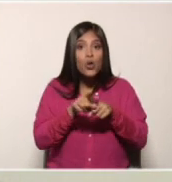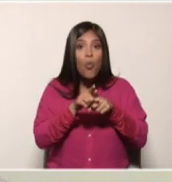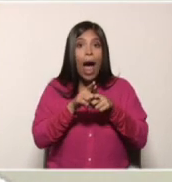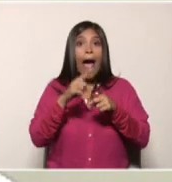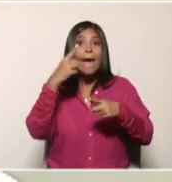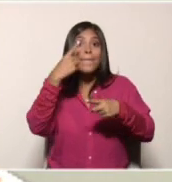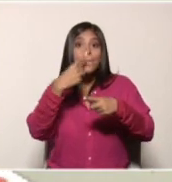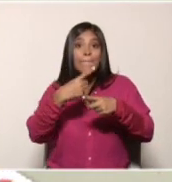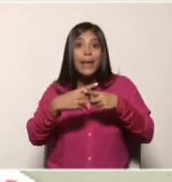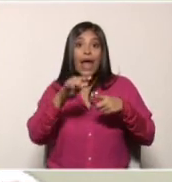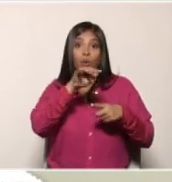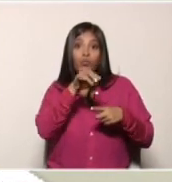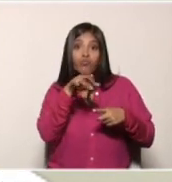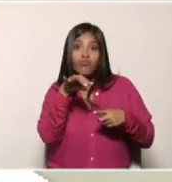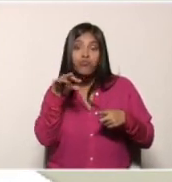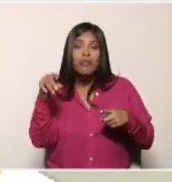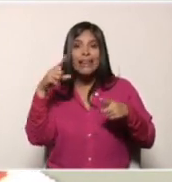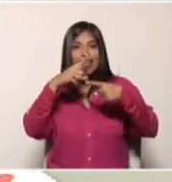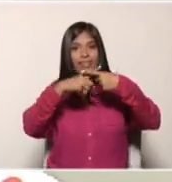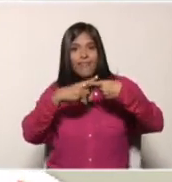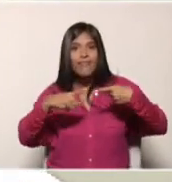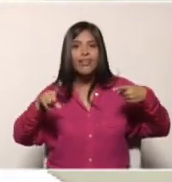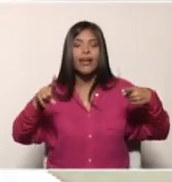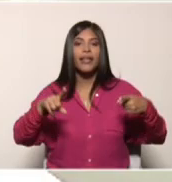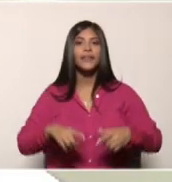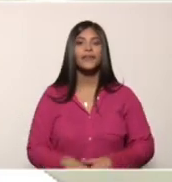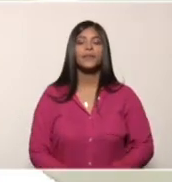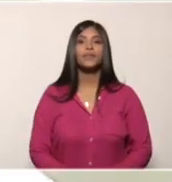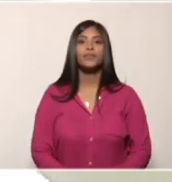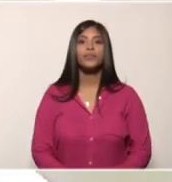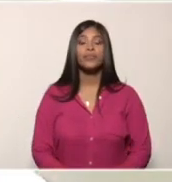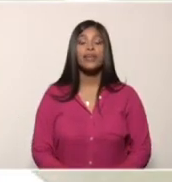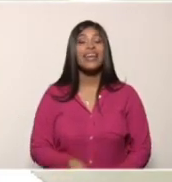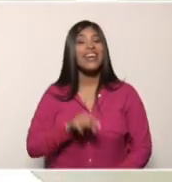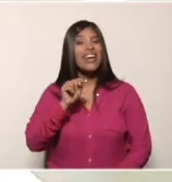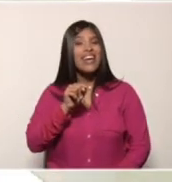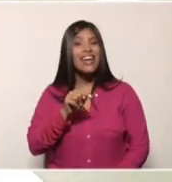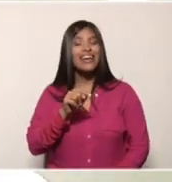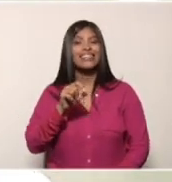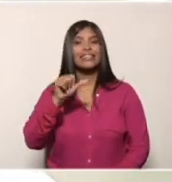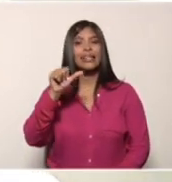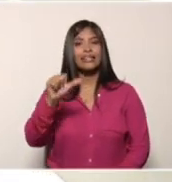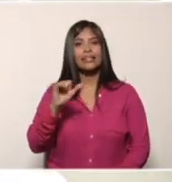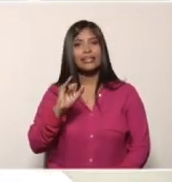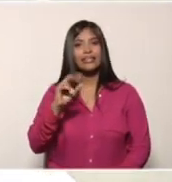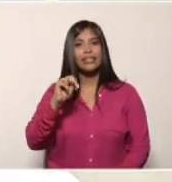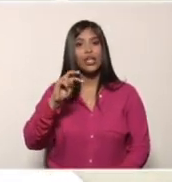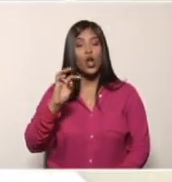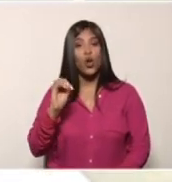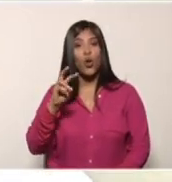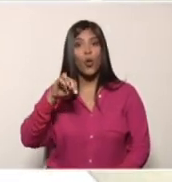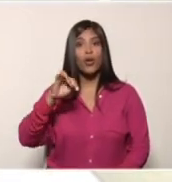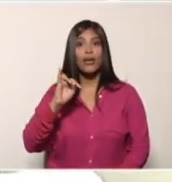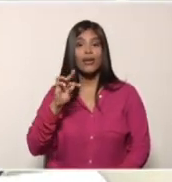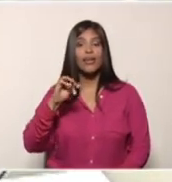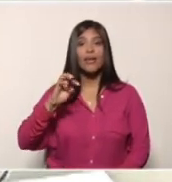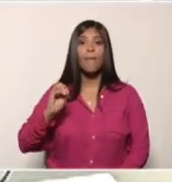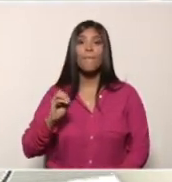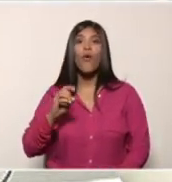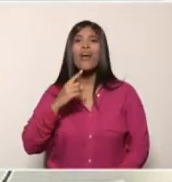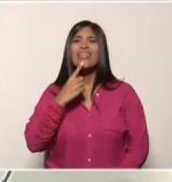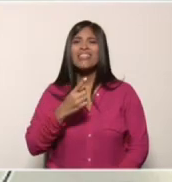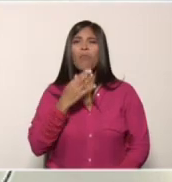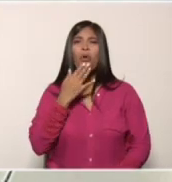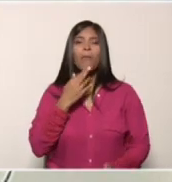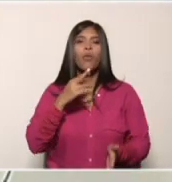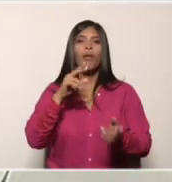a la otra. ¿Para qué se utilizan los sinónimos? Los sinónimos los vamos a utilizar para evitar las repeticiones